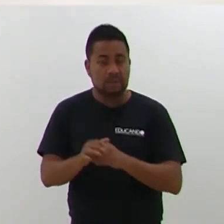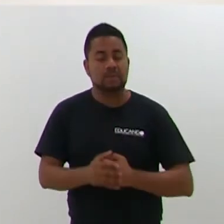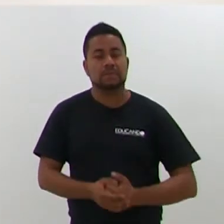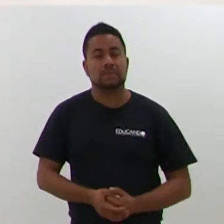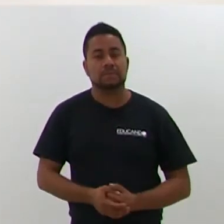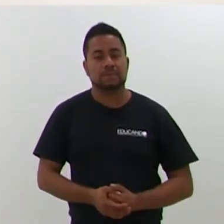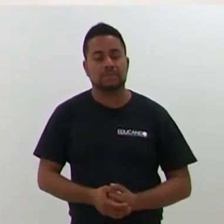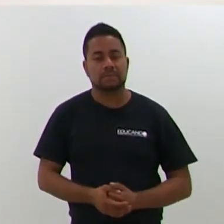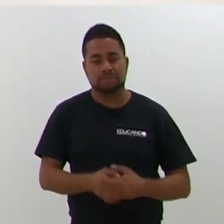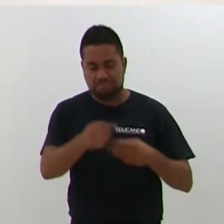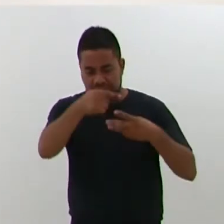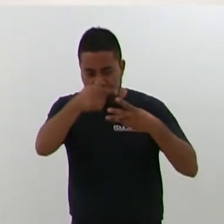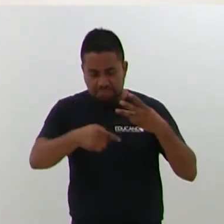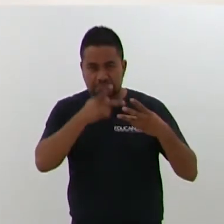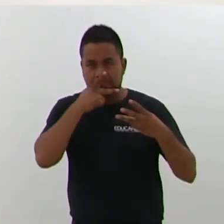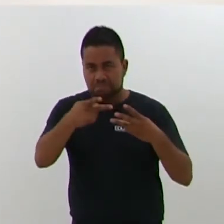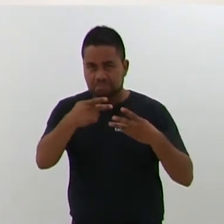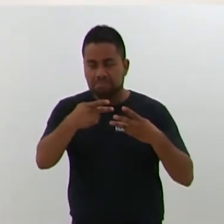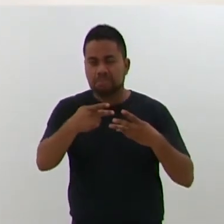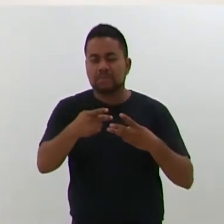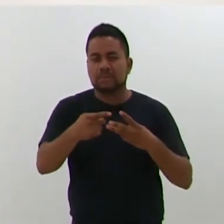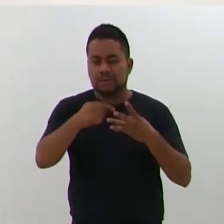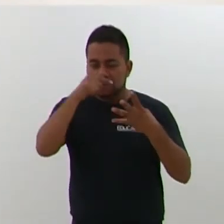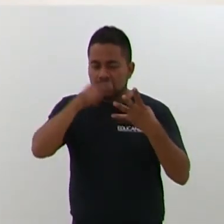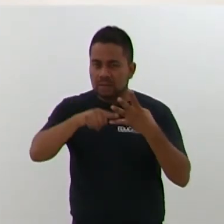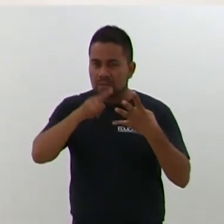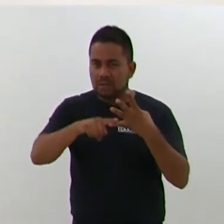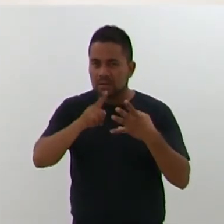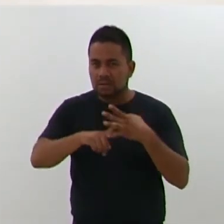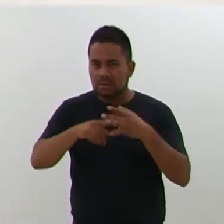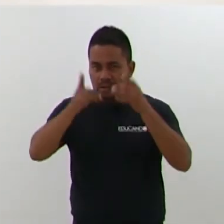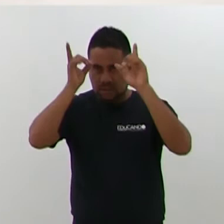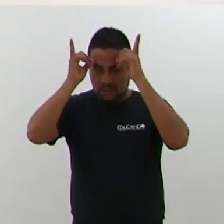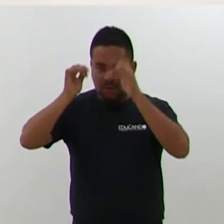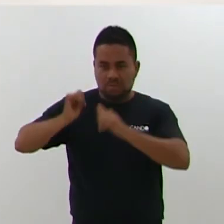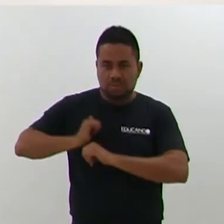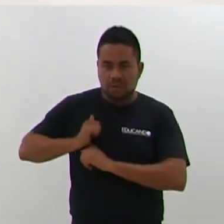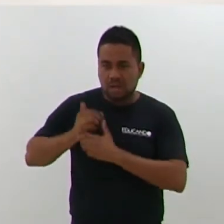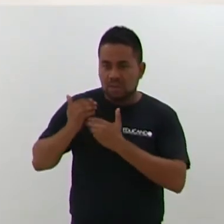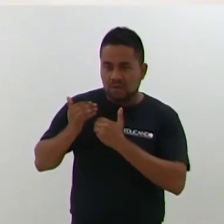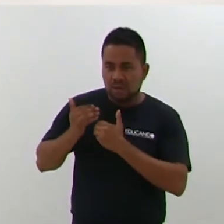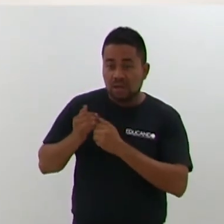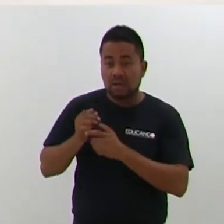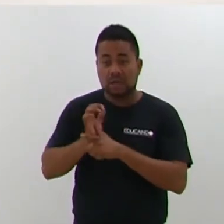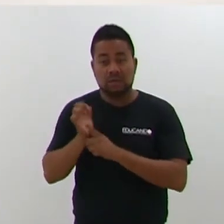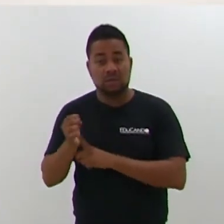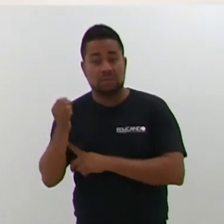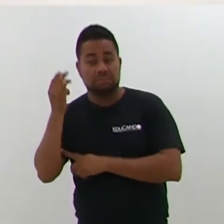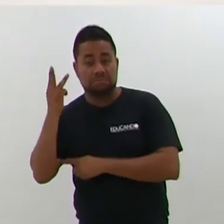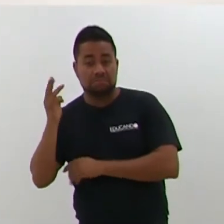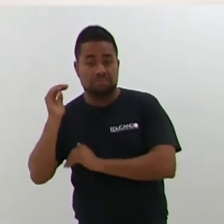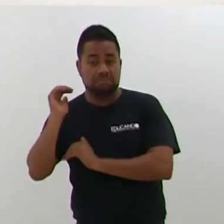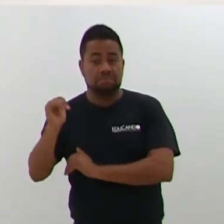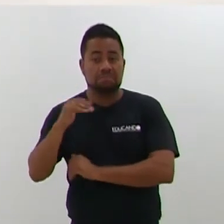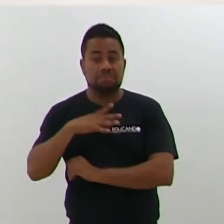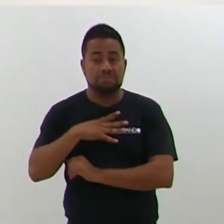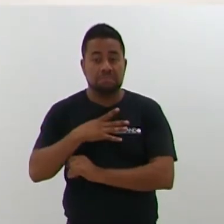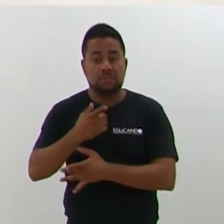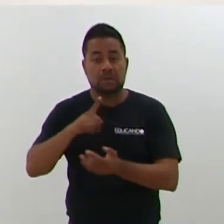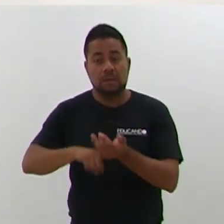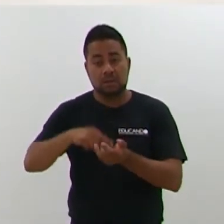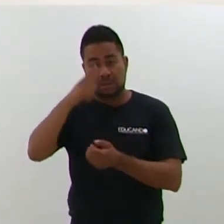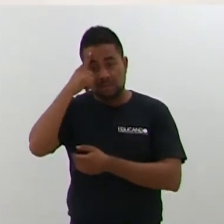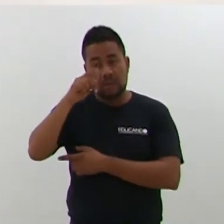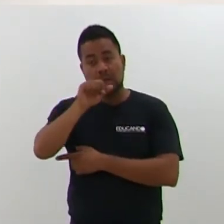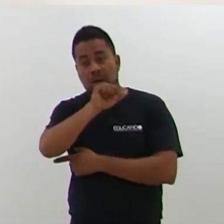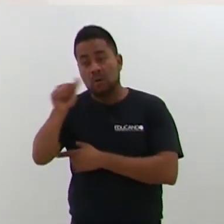hormiguear, hormiguero. No, no la encuentro. Entonces esas tres forman parte de